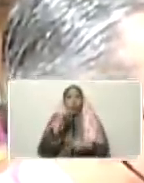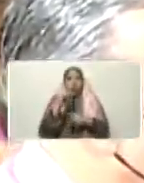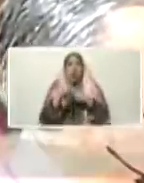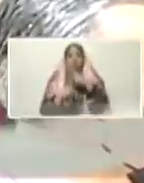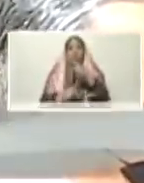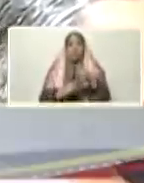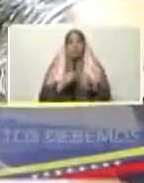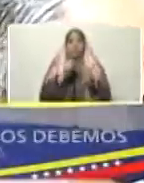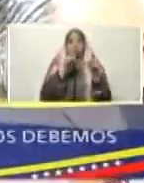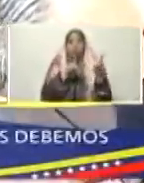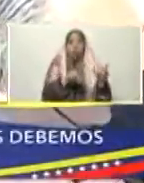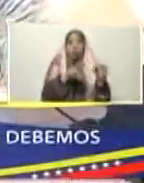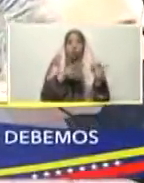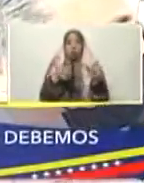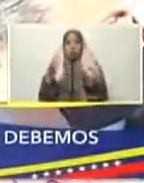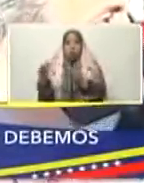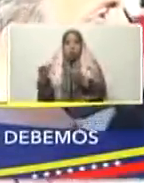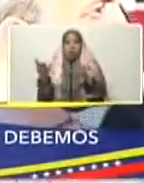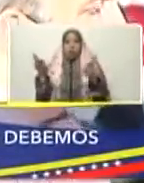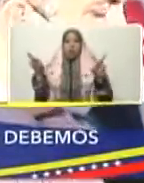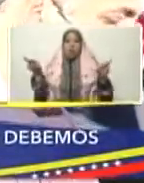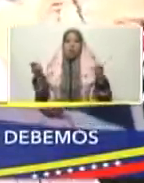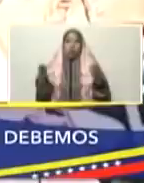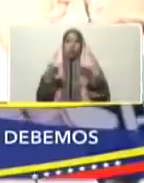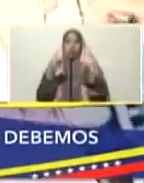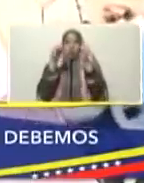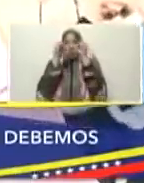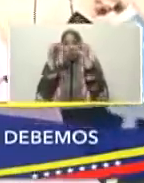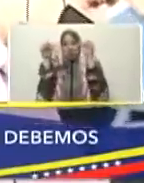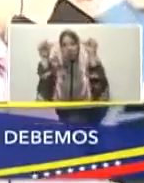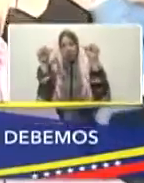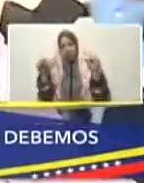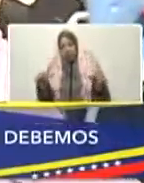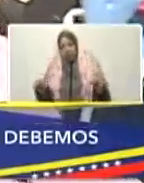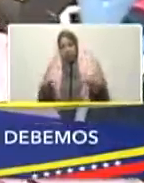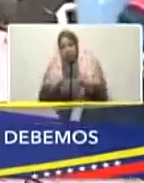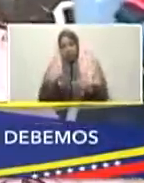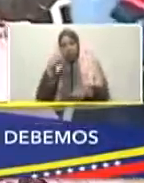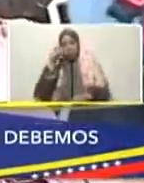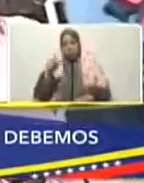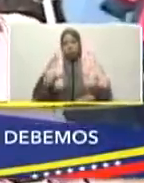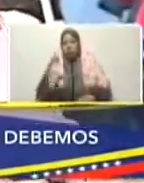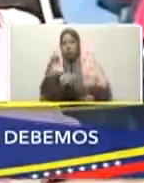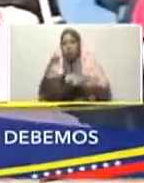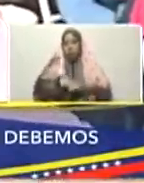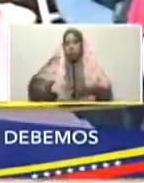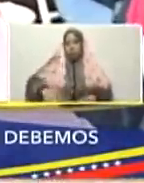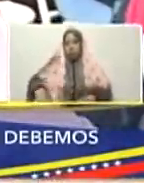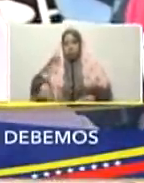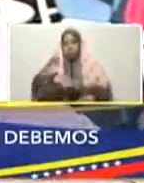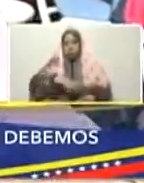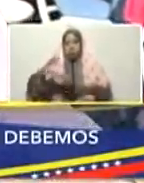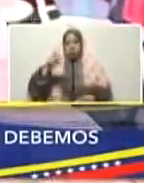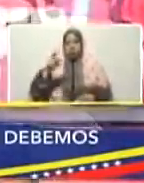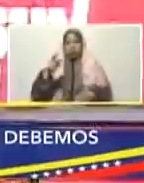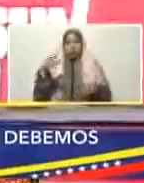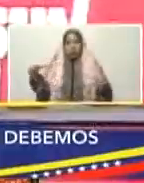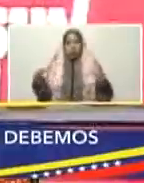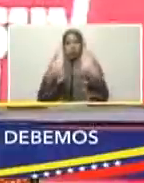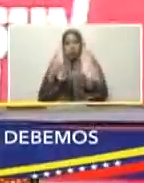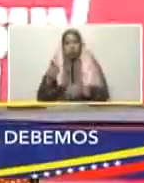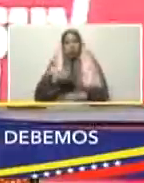y simplificación de las estructuras de base y de las estructuras de dirección del partido